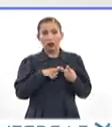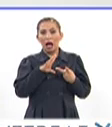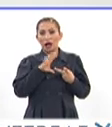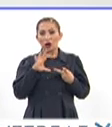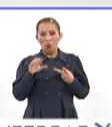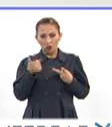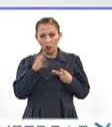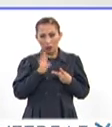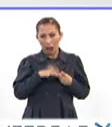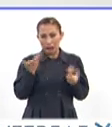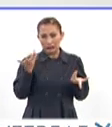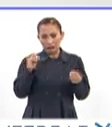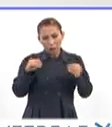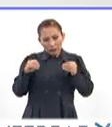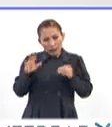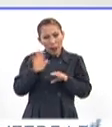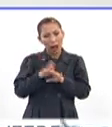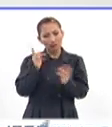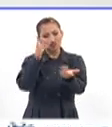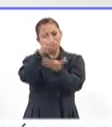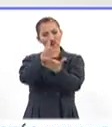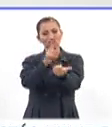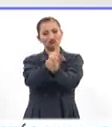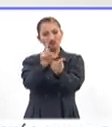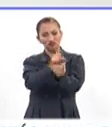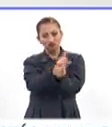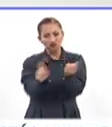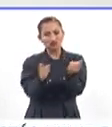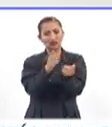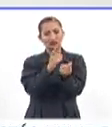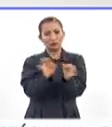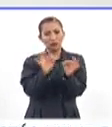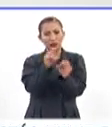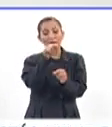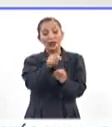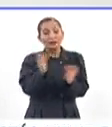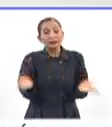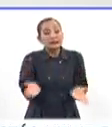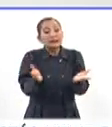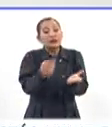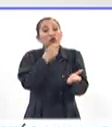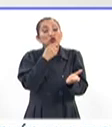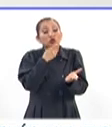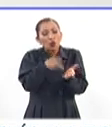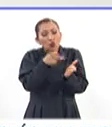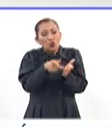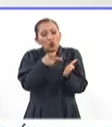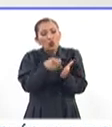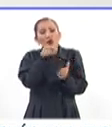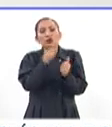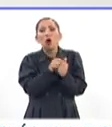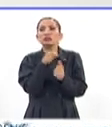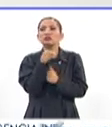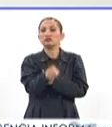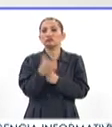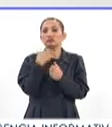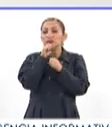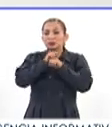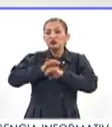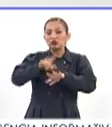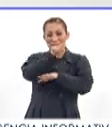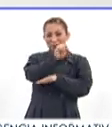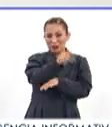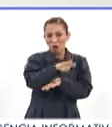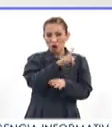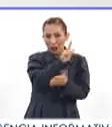Hay otra un poco más activa, mucho más social, más vital, que es promover su uso a través de la difusión